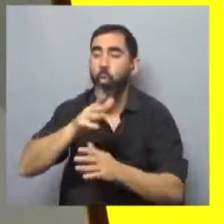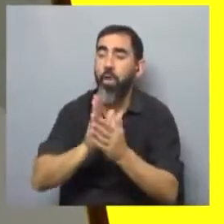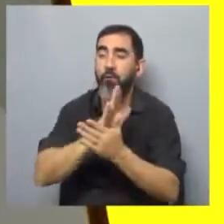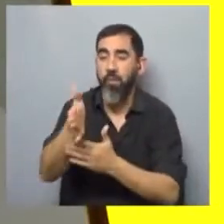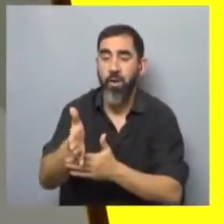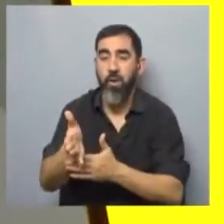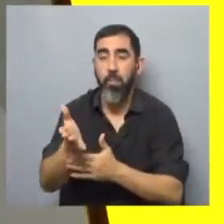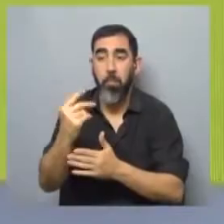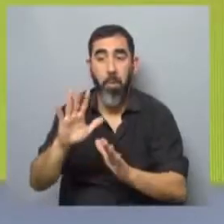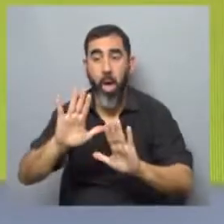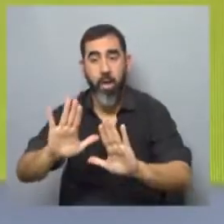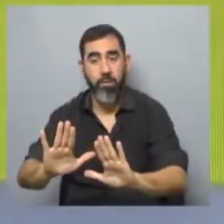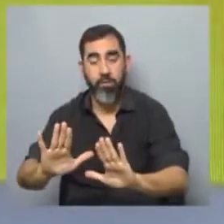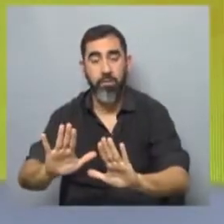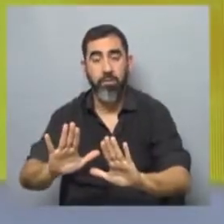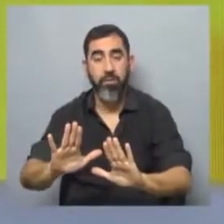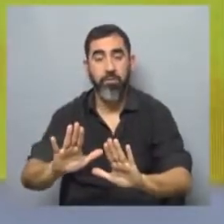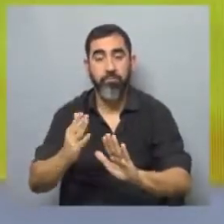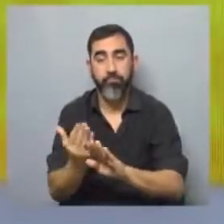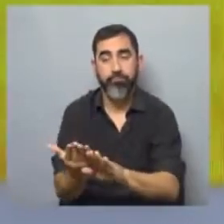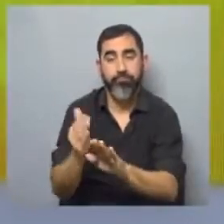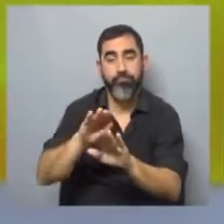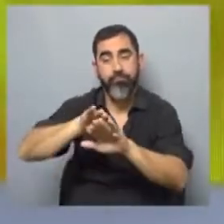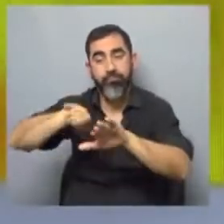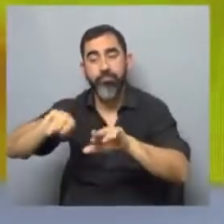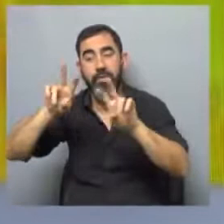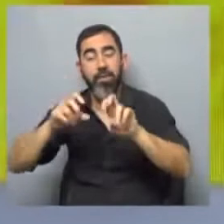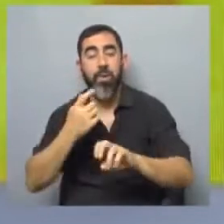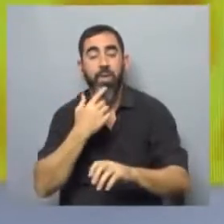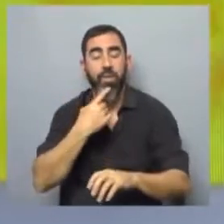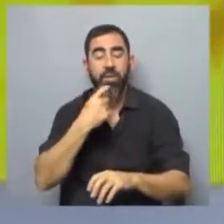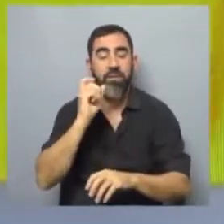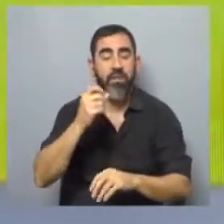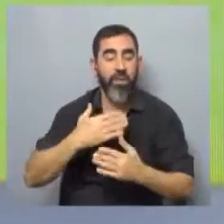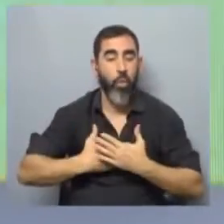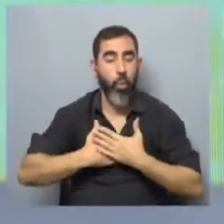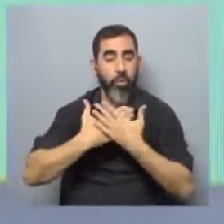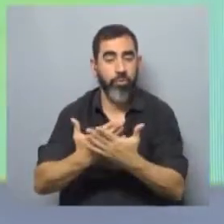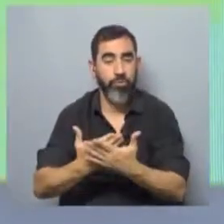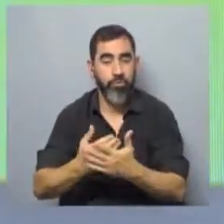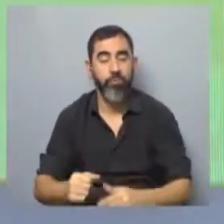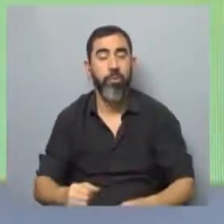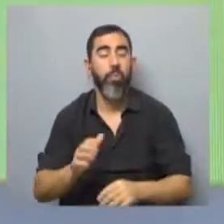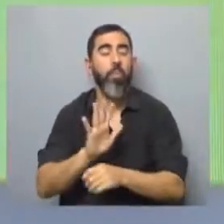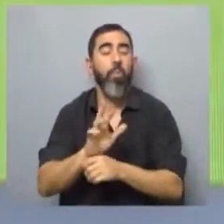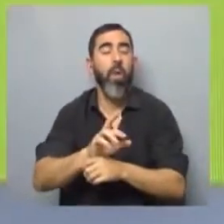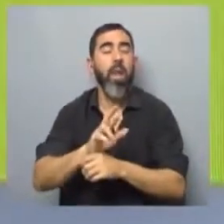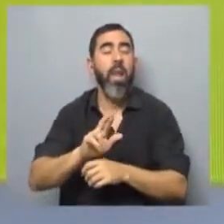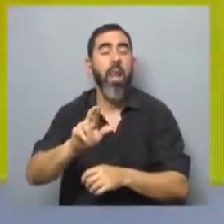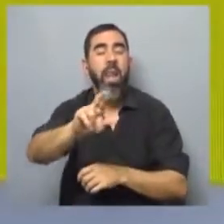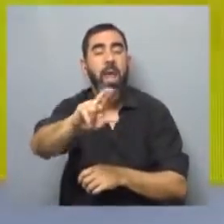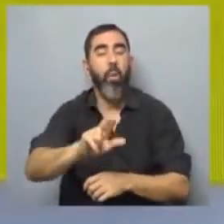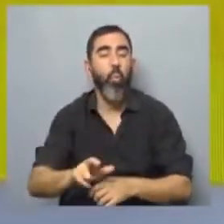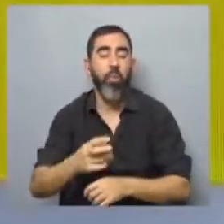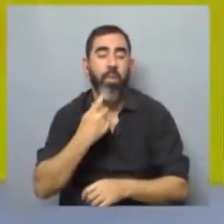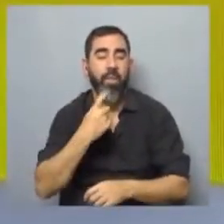Después no sabemos más nada. Sí, vamos a hablar del backstage, capaz Ahí está. de La ellos ruta de la llaman, sangre. ellos le llaman la ruta de la sangre y a mí